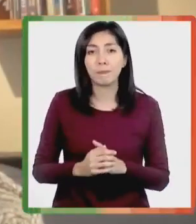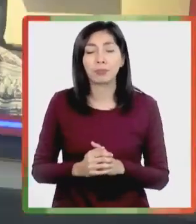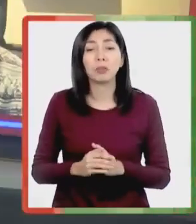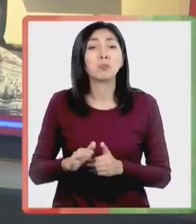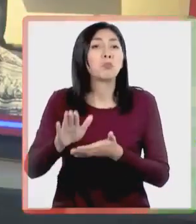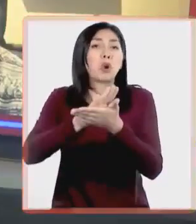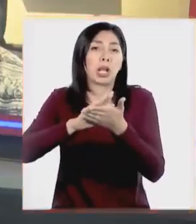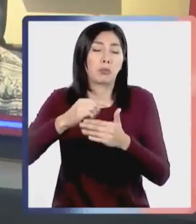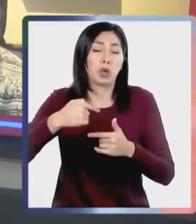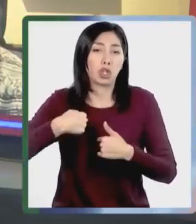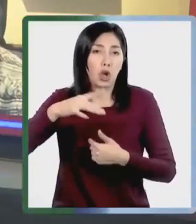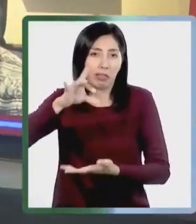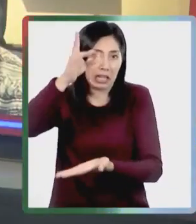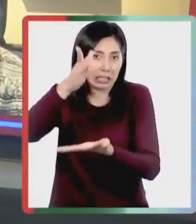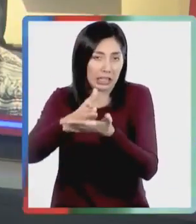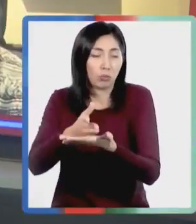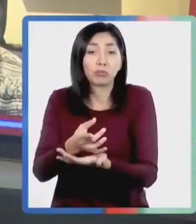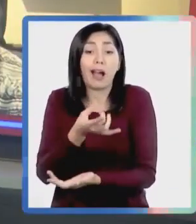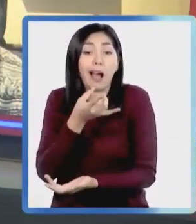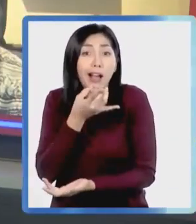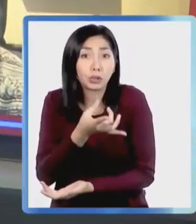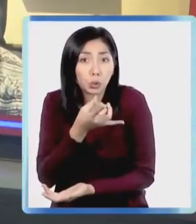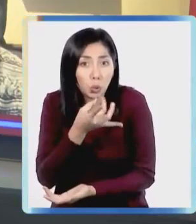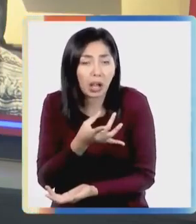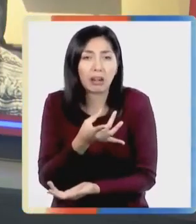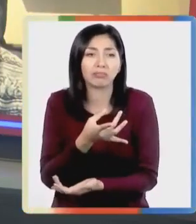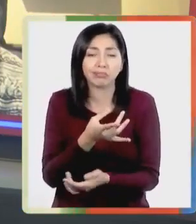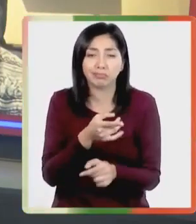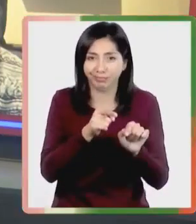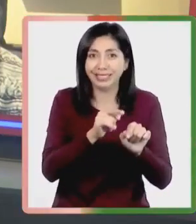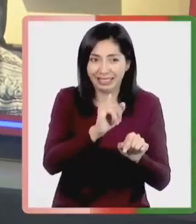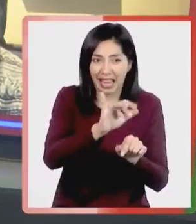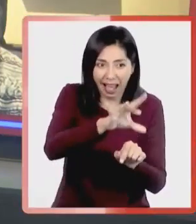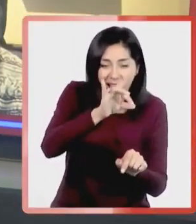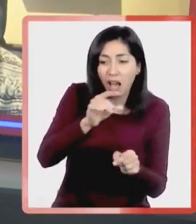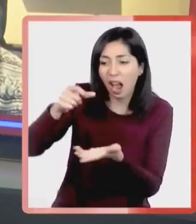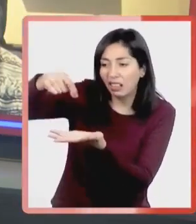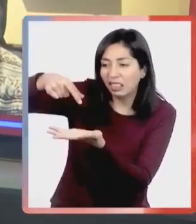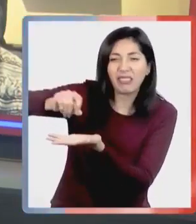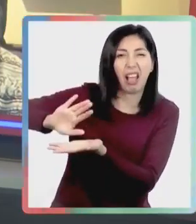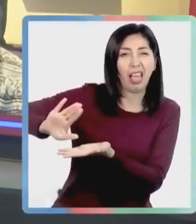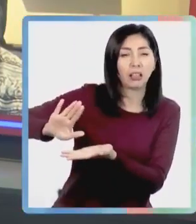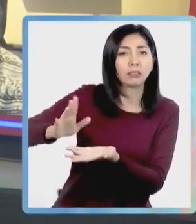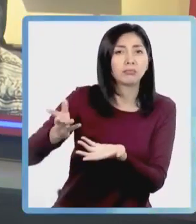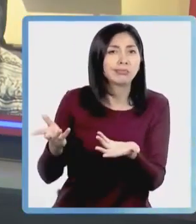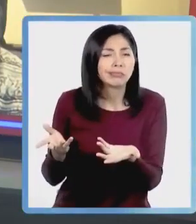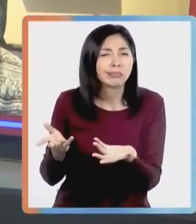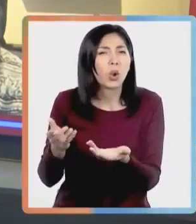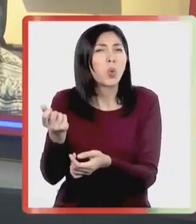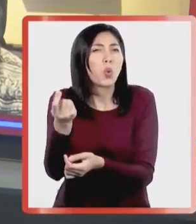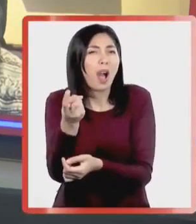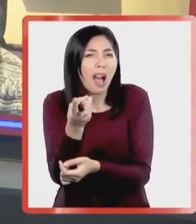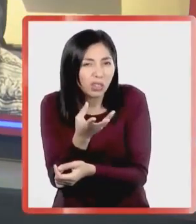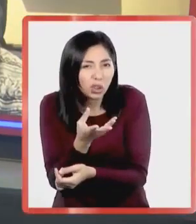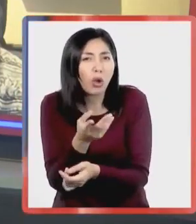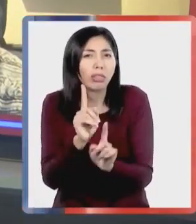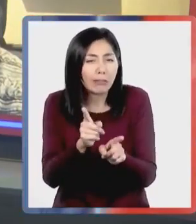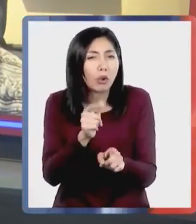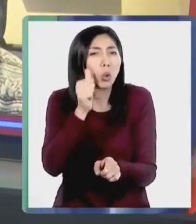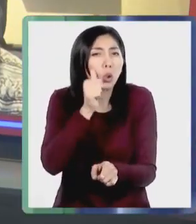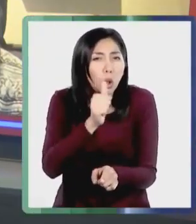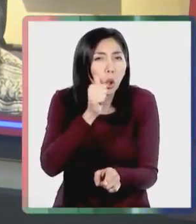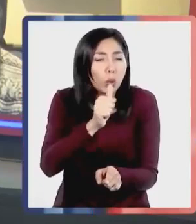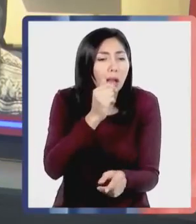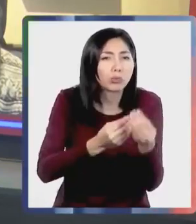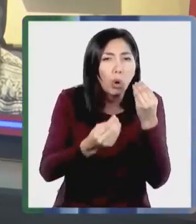restringida. Si yo decido derechamente consumir azúcar y no stevia o algún otro edulcorante, ¿cuánta es la